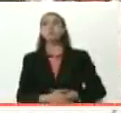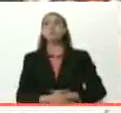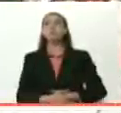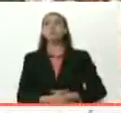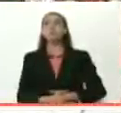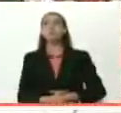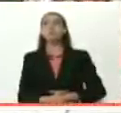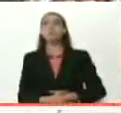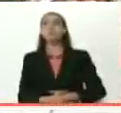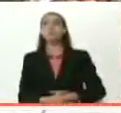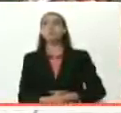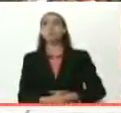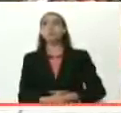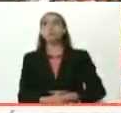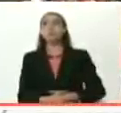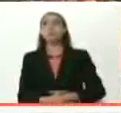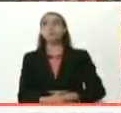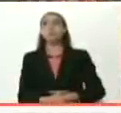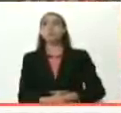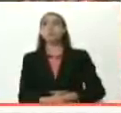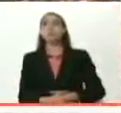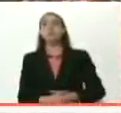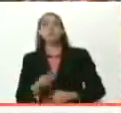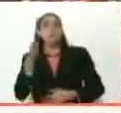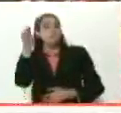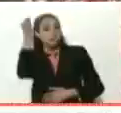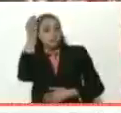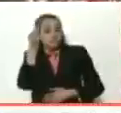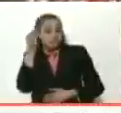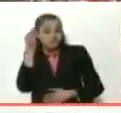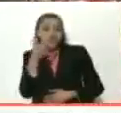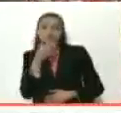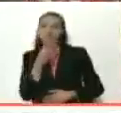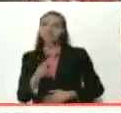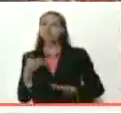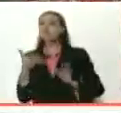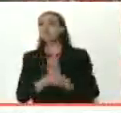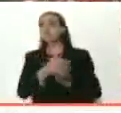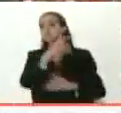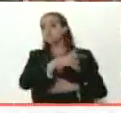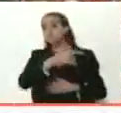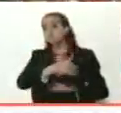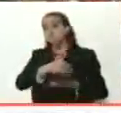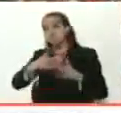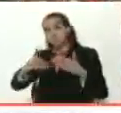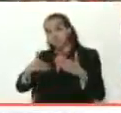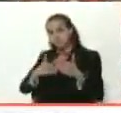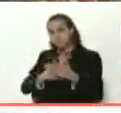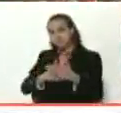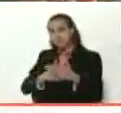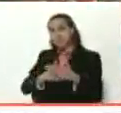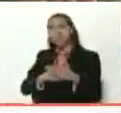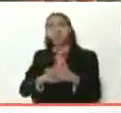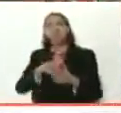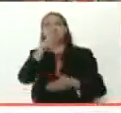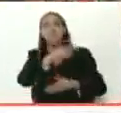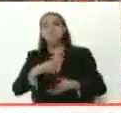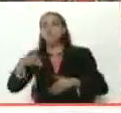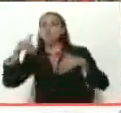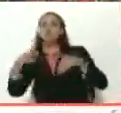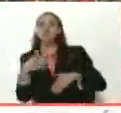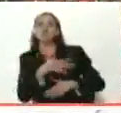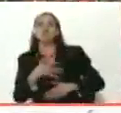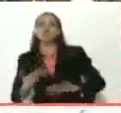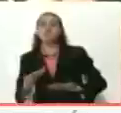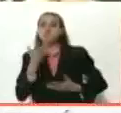investigación. Es muy fácil pensar que los que están detrás de eso son aquellos que no quieren elecciones. De hecho, ya